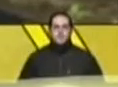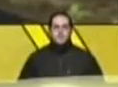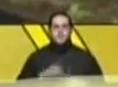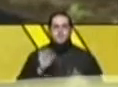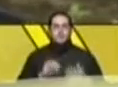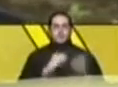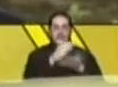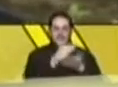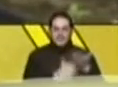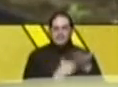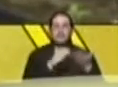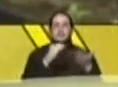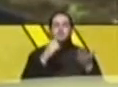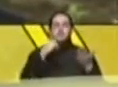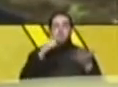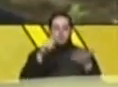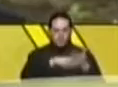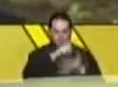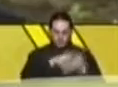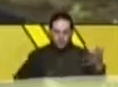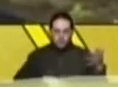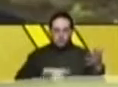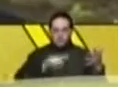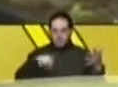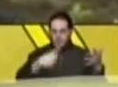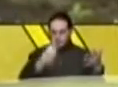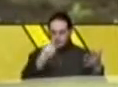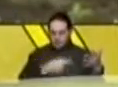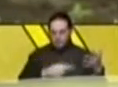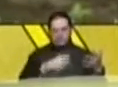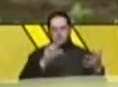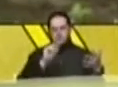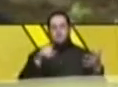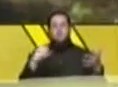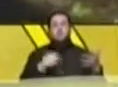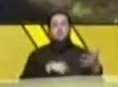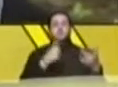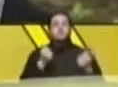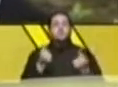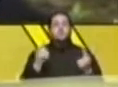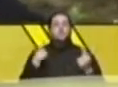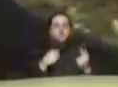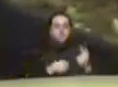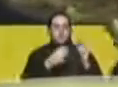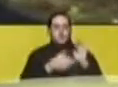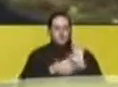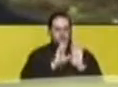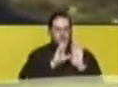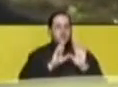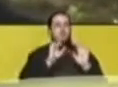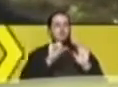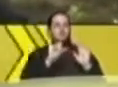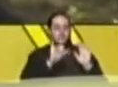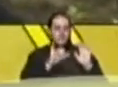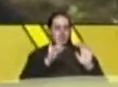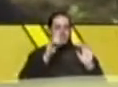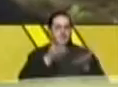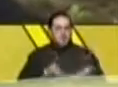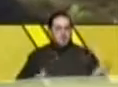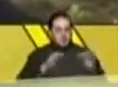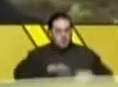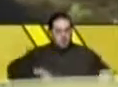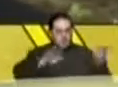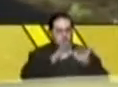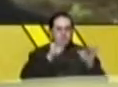taxativa de productos, lo que hicimos fue remitirnos a lo que son las verdadera primera necesidad fundamental del ser humano, que es la